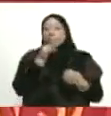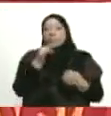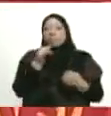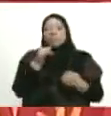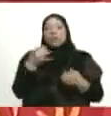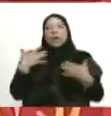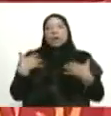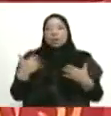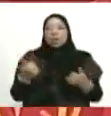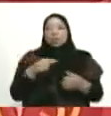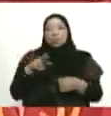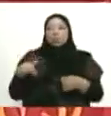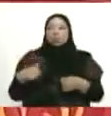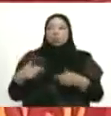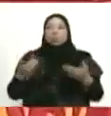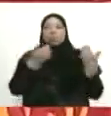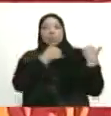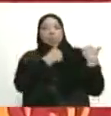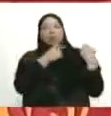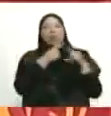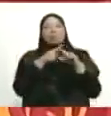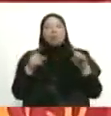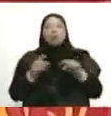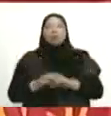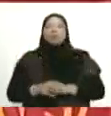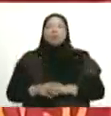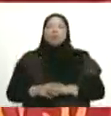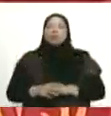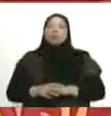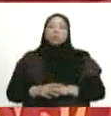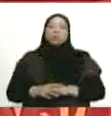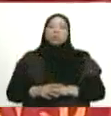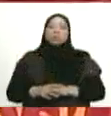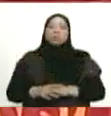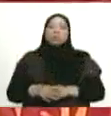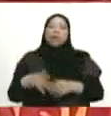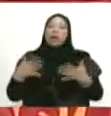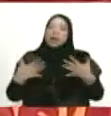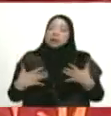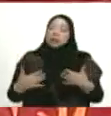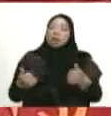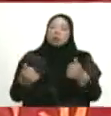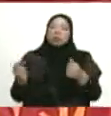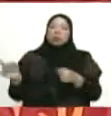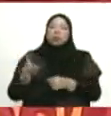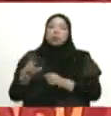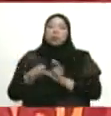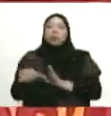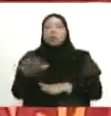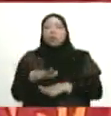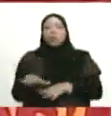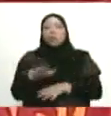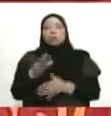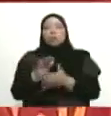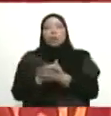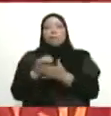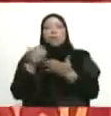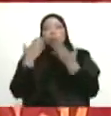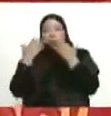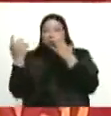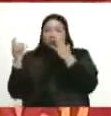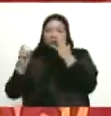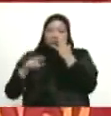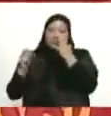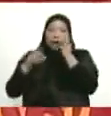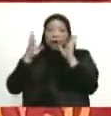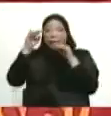Mientras haya vida y salud, nosotros nos encargamos del resto, pero no podemos descuidar la salud para nada. Y donde haya un compañero, una compañera que